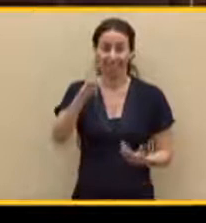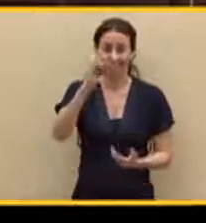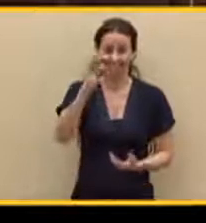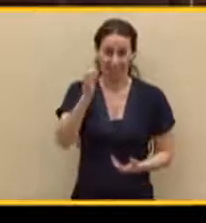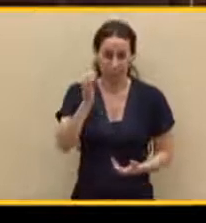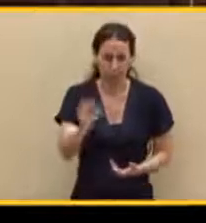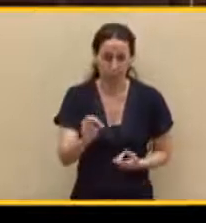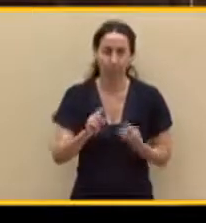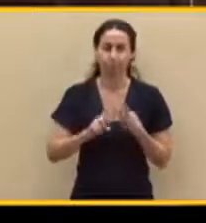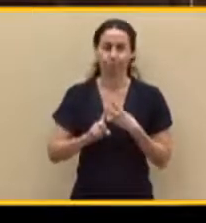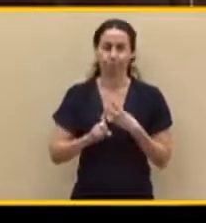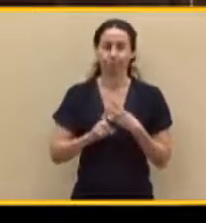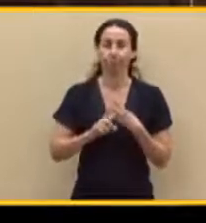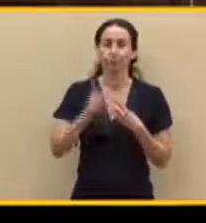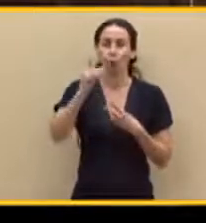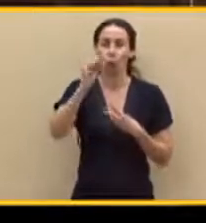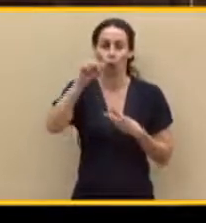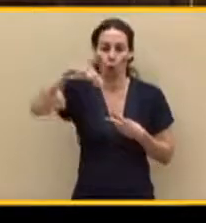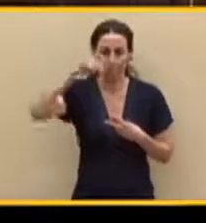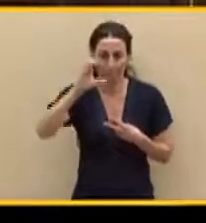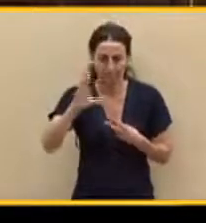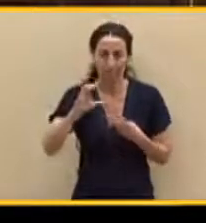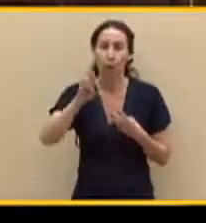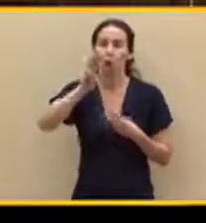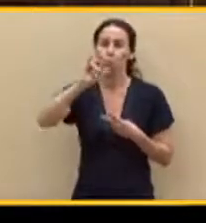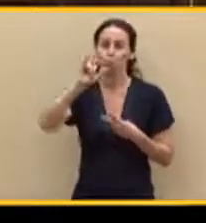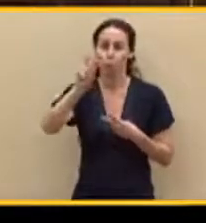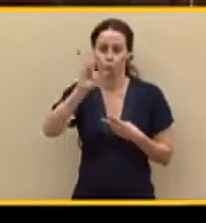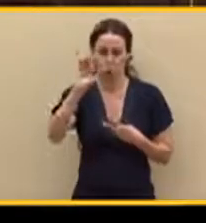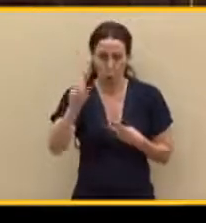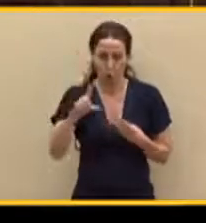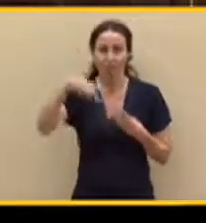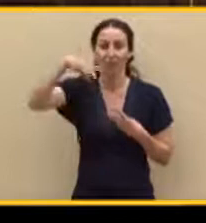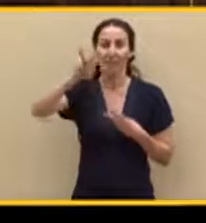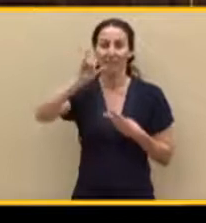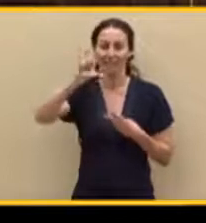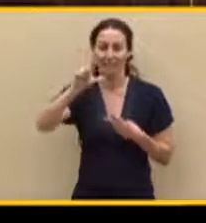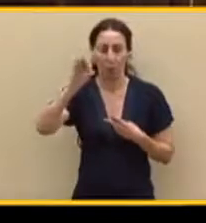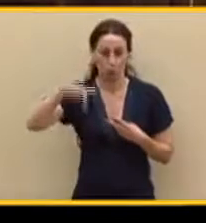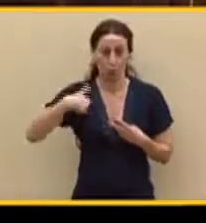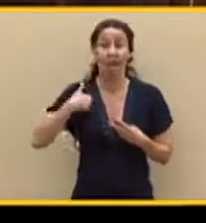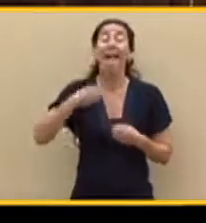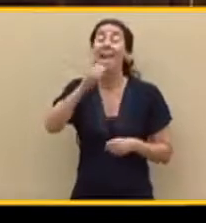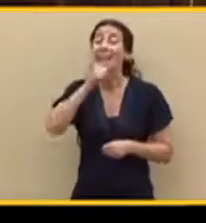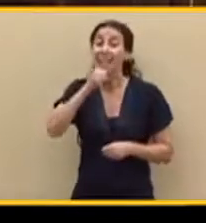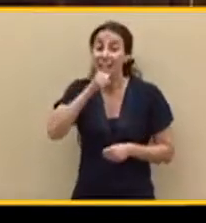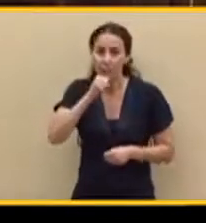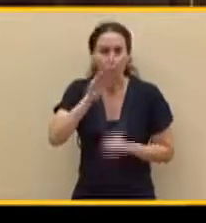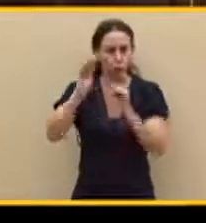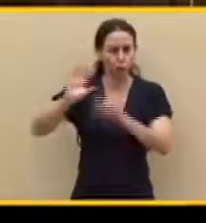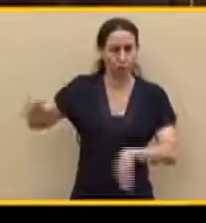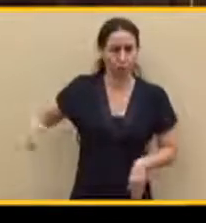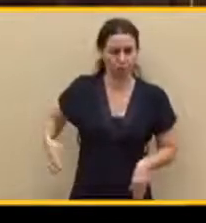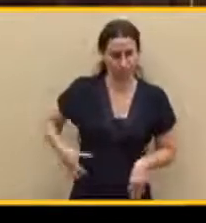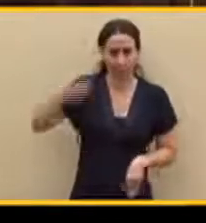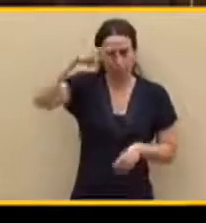los Rato, los Domecq, los Puyol, los Villalonga, el abuelo de su majestad el rey de España y la familia Borbón dos Sicilias,